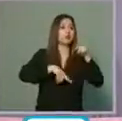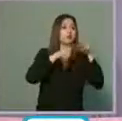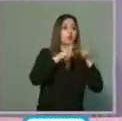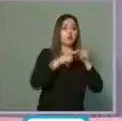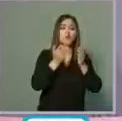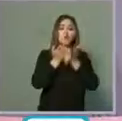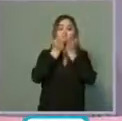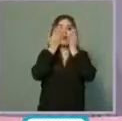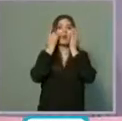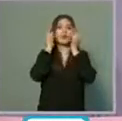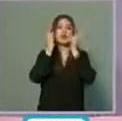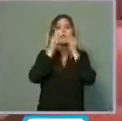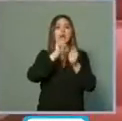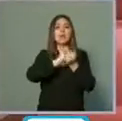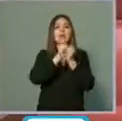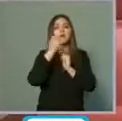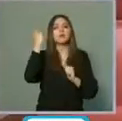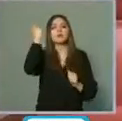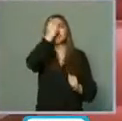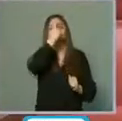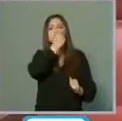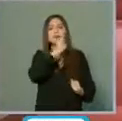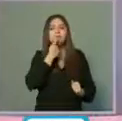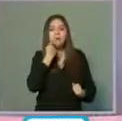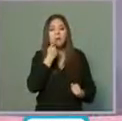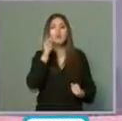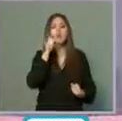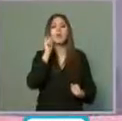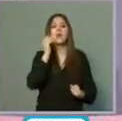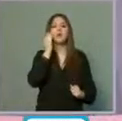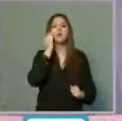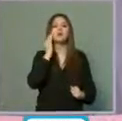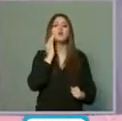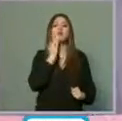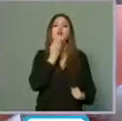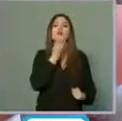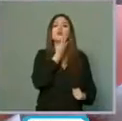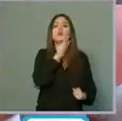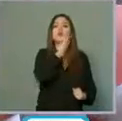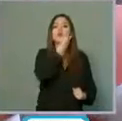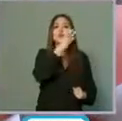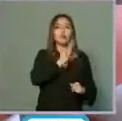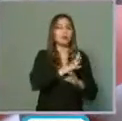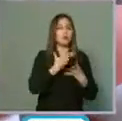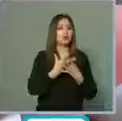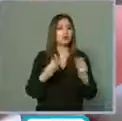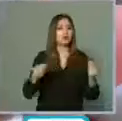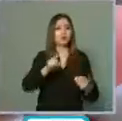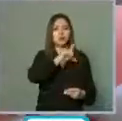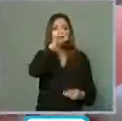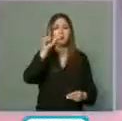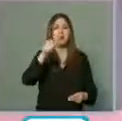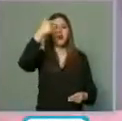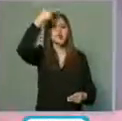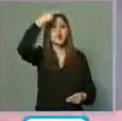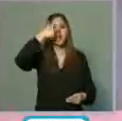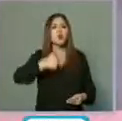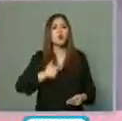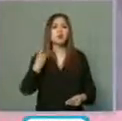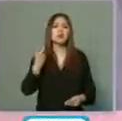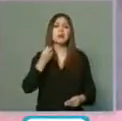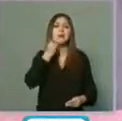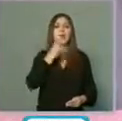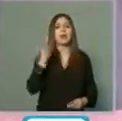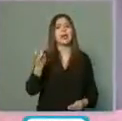excedente, porque si te vas a después a maquillar, obviamente te tienes que pasar un algodoncito para quitar el excedente, pero en la noche no te quedas así, la amo.